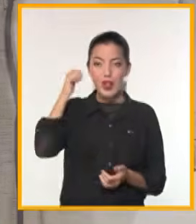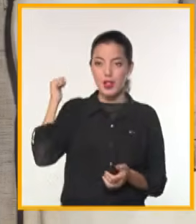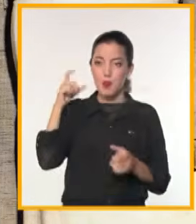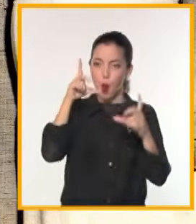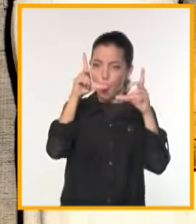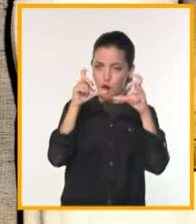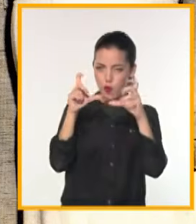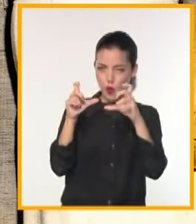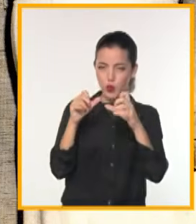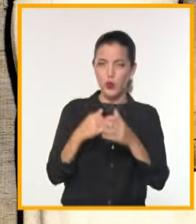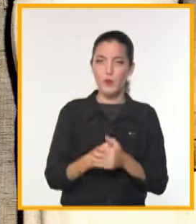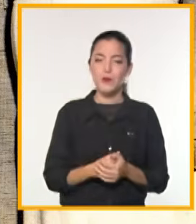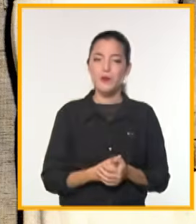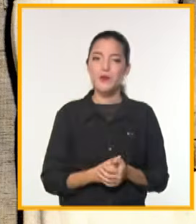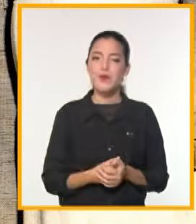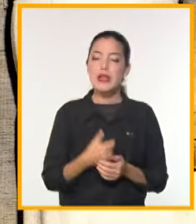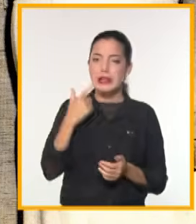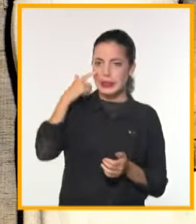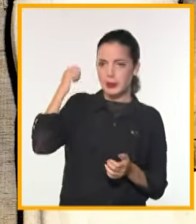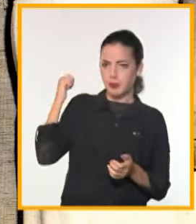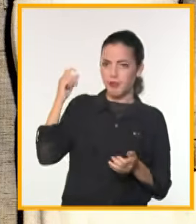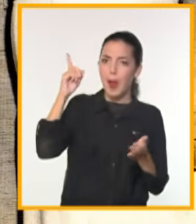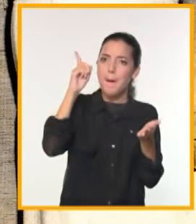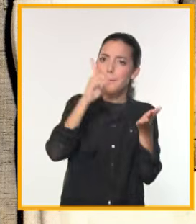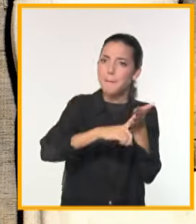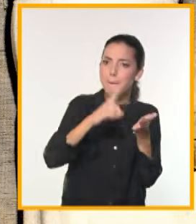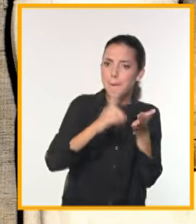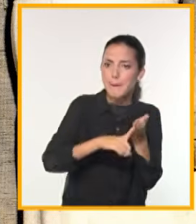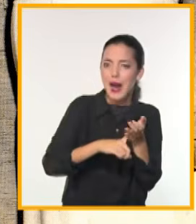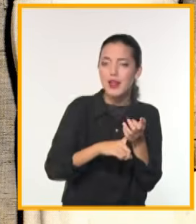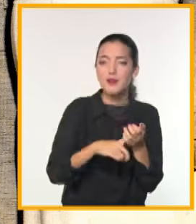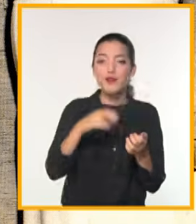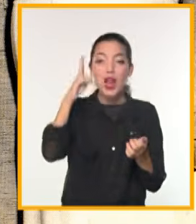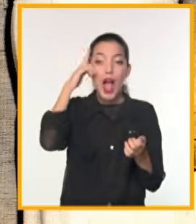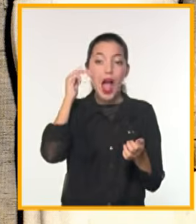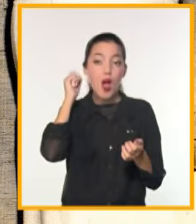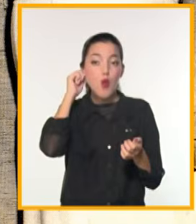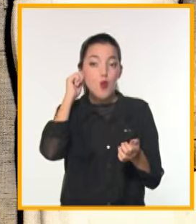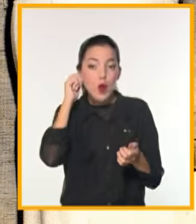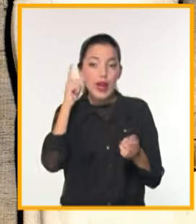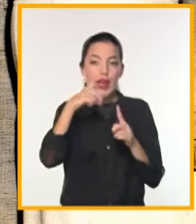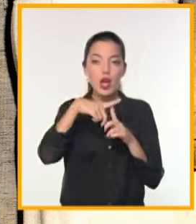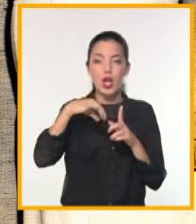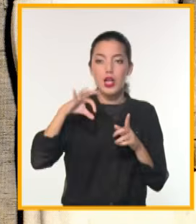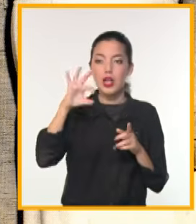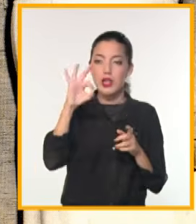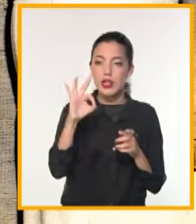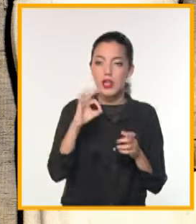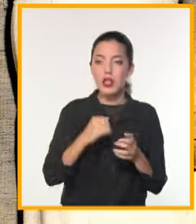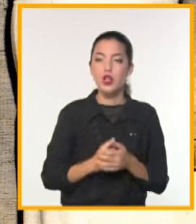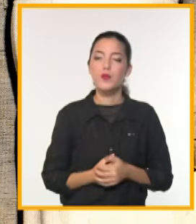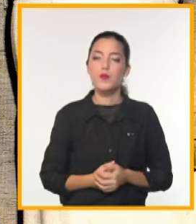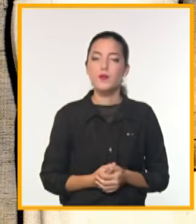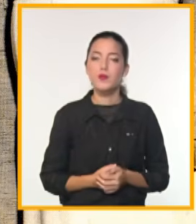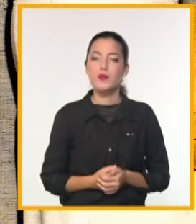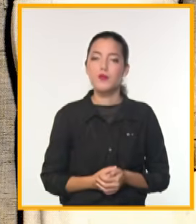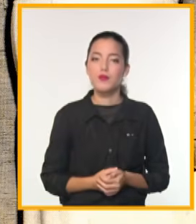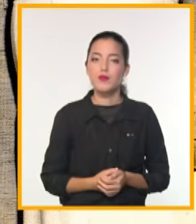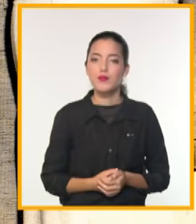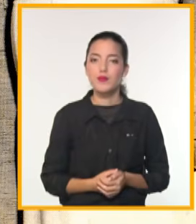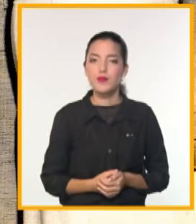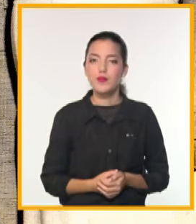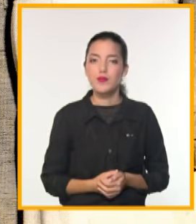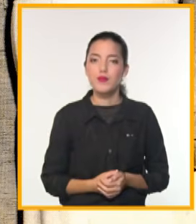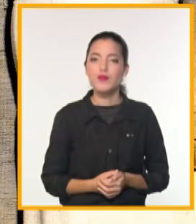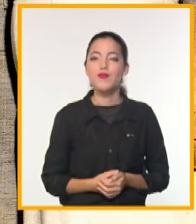mi papá. Este es el viejo, el abuelo. Mi abuelo, sí, estos son los tíos míos y mi abuela abajo. Ya. Esta es la familia